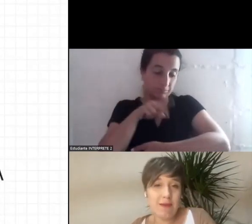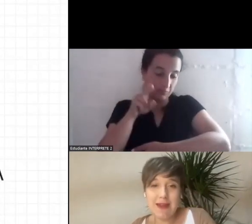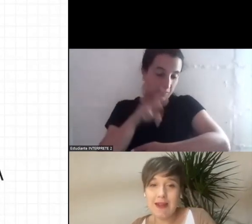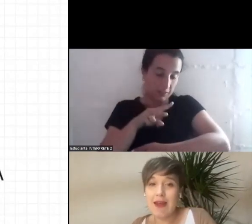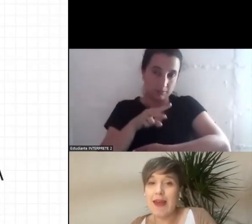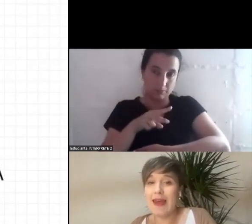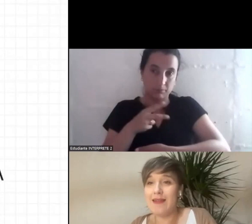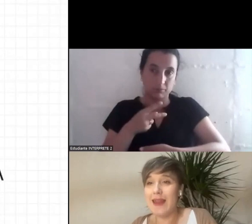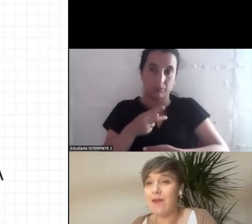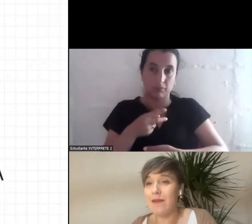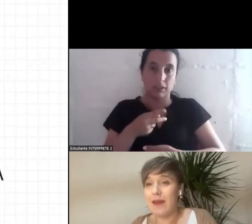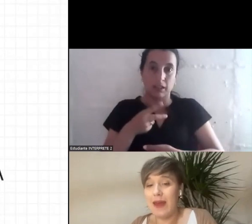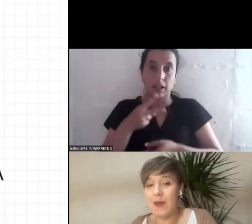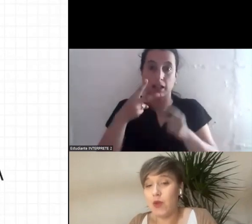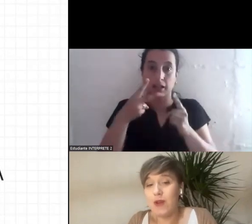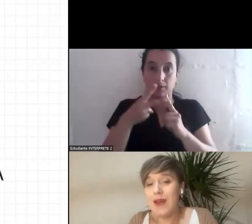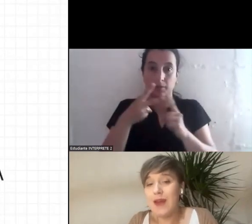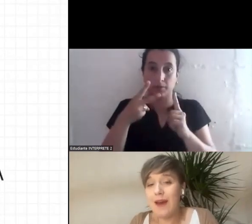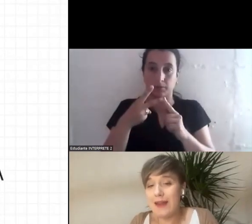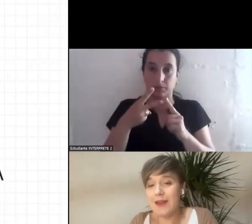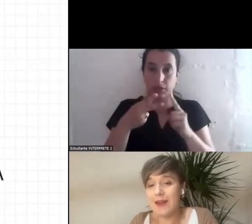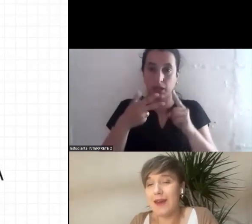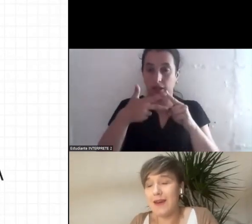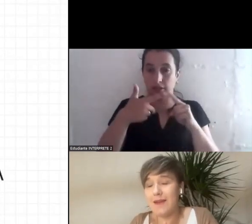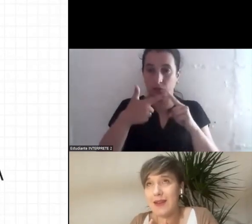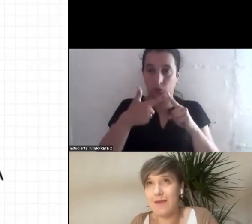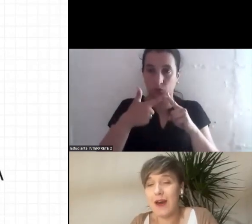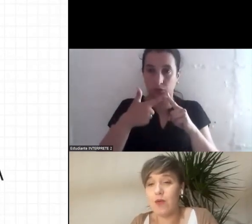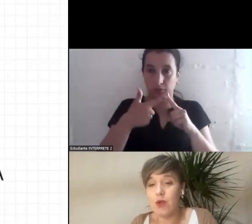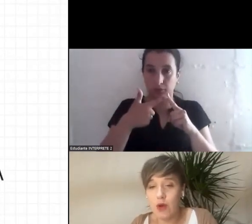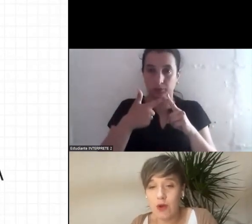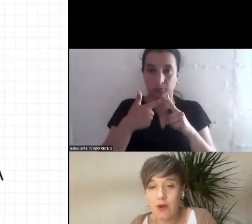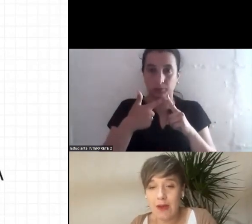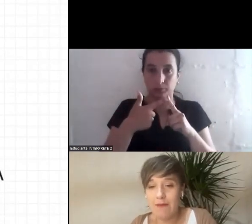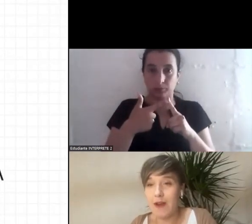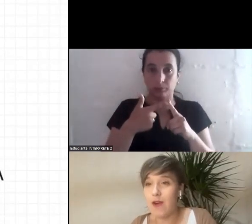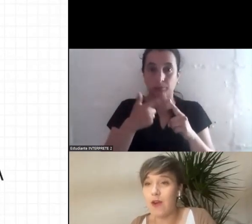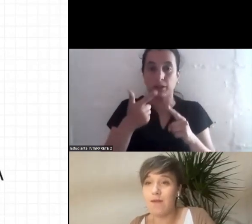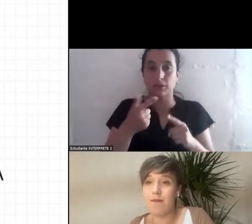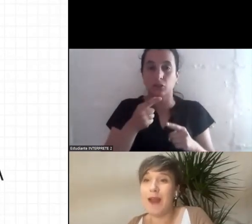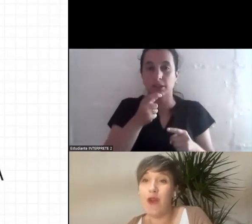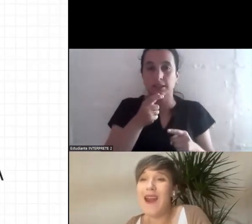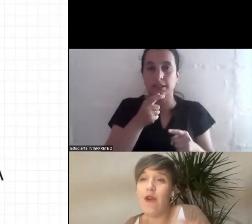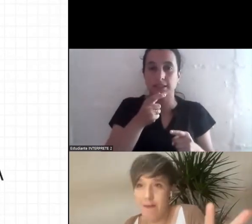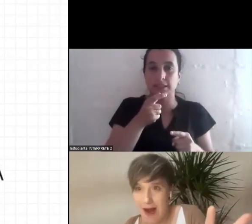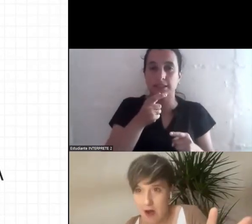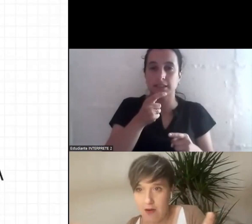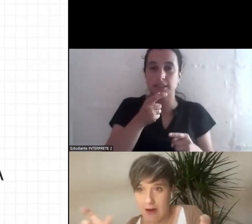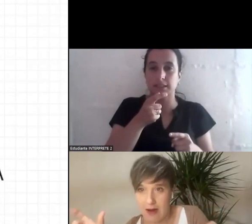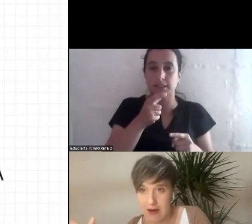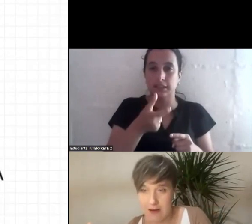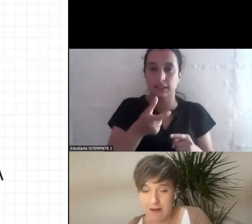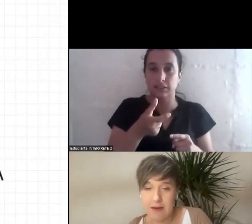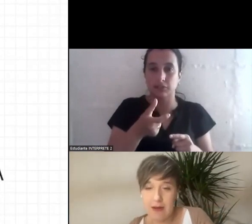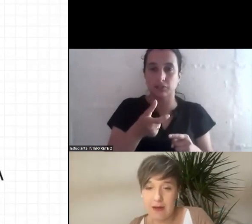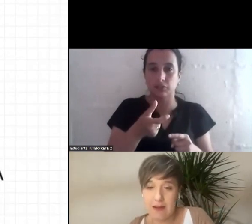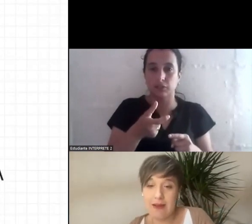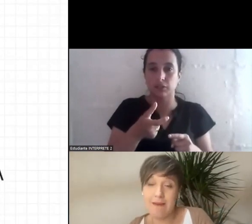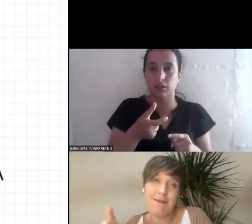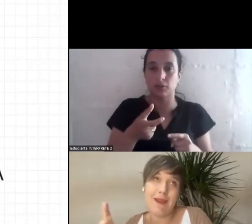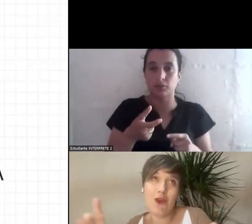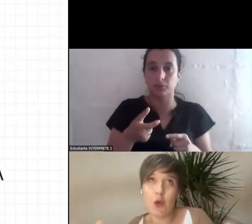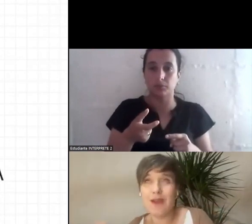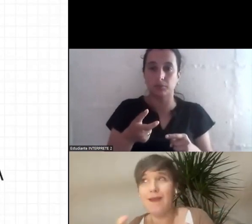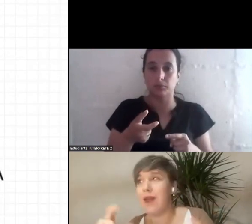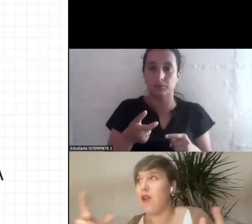estos bebés tienen hipotonía significa un tono inferior menor al normal, ¿no?